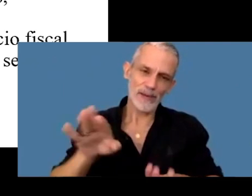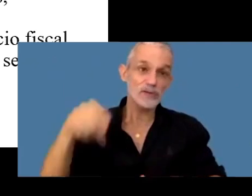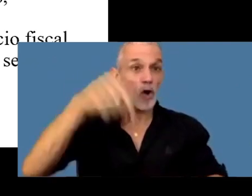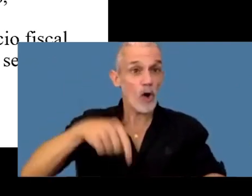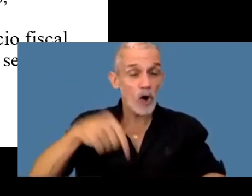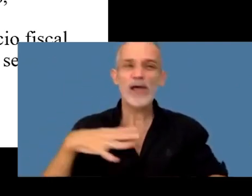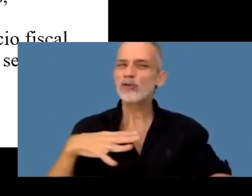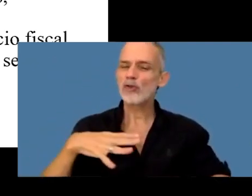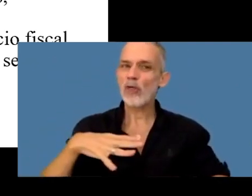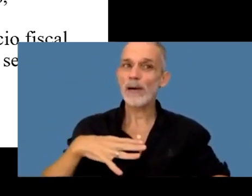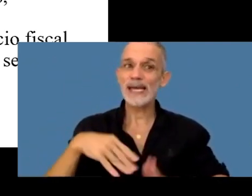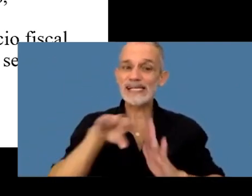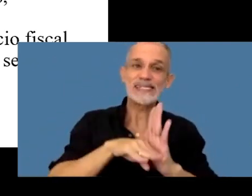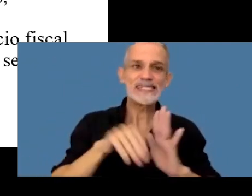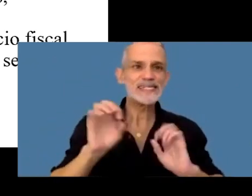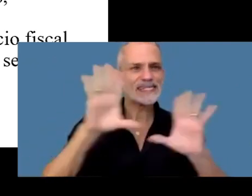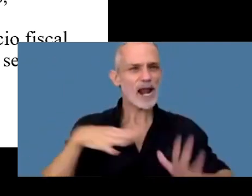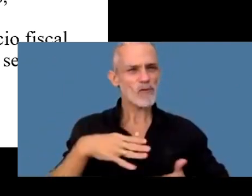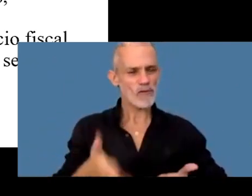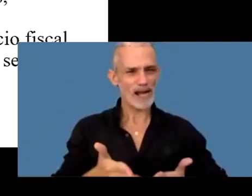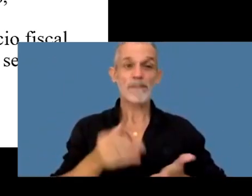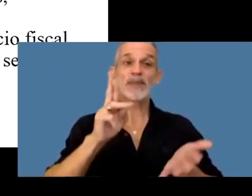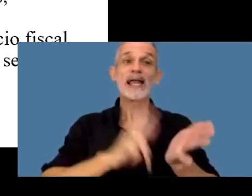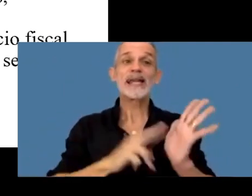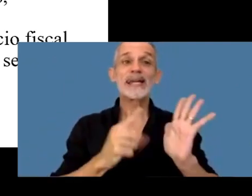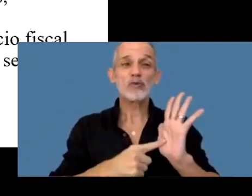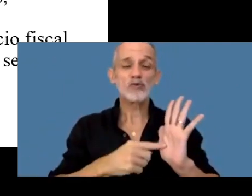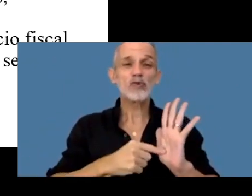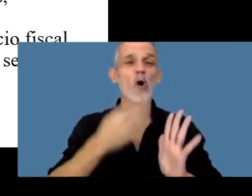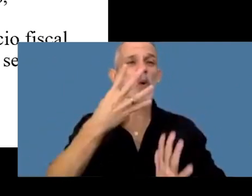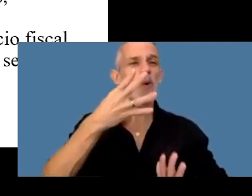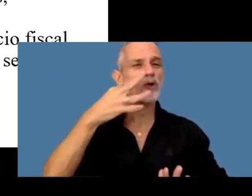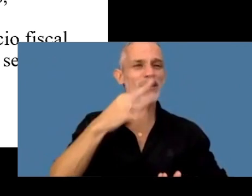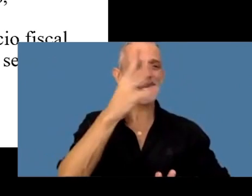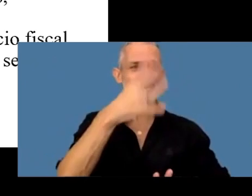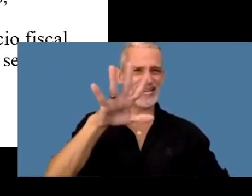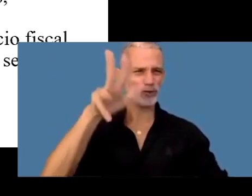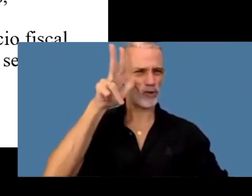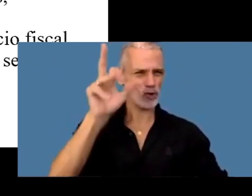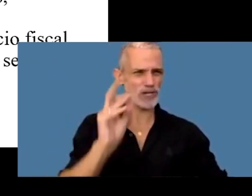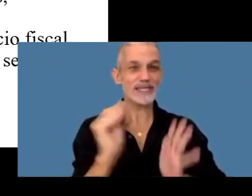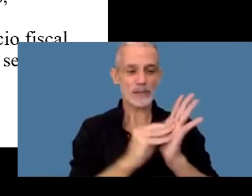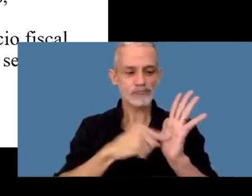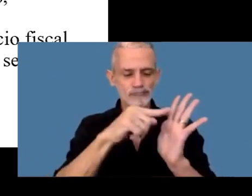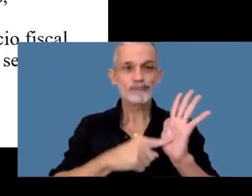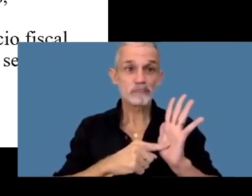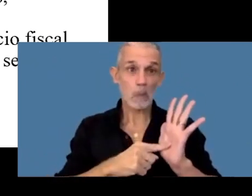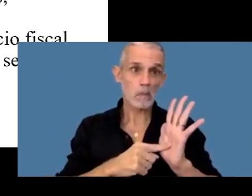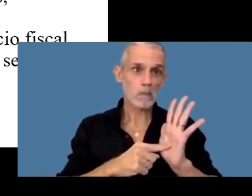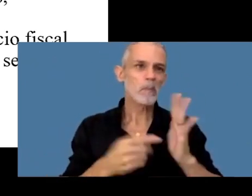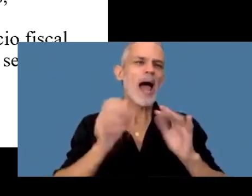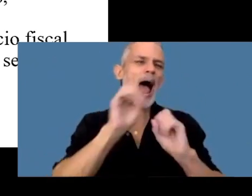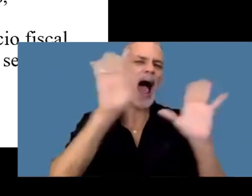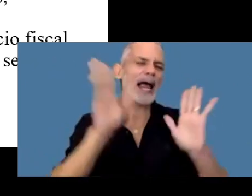se ha definido. Lo que la resolución 4.980 plantea, sin haber hecho mayores